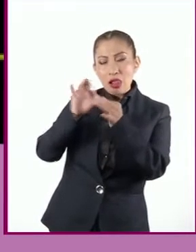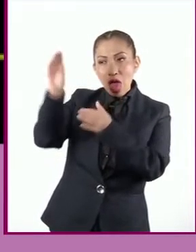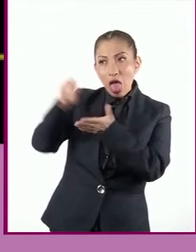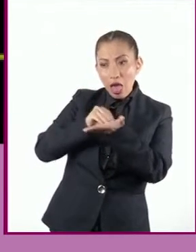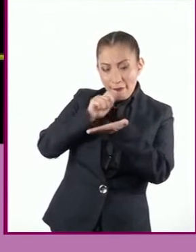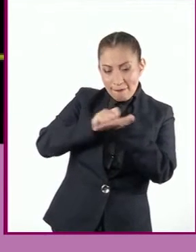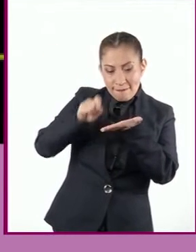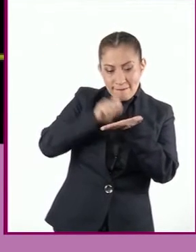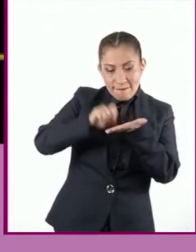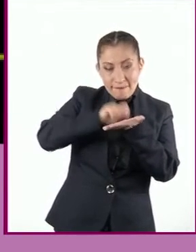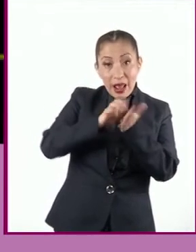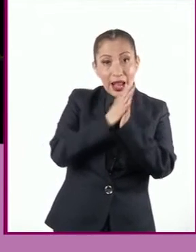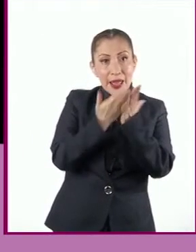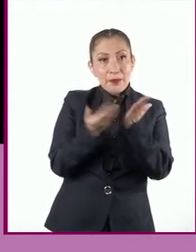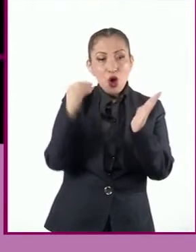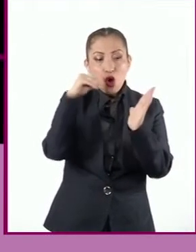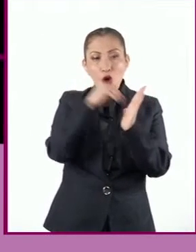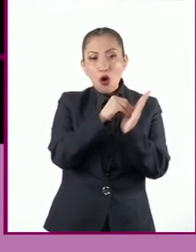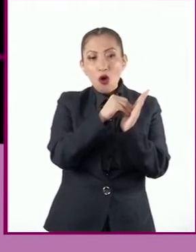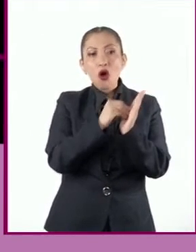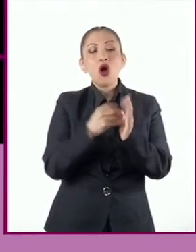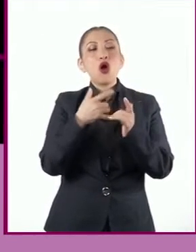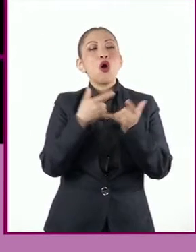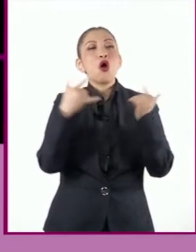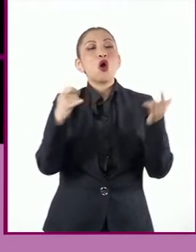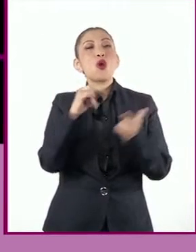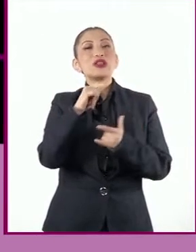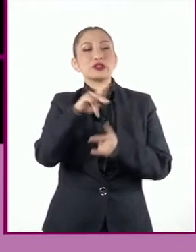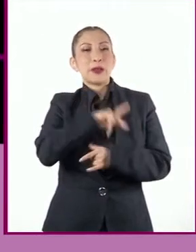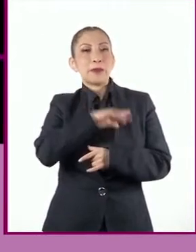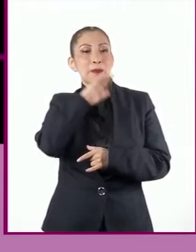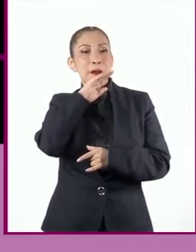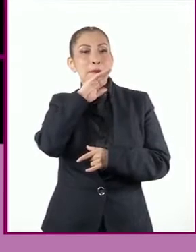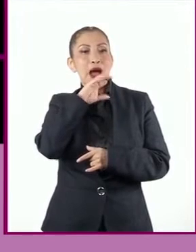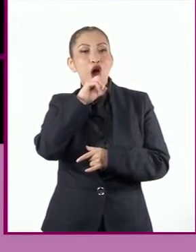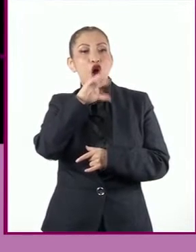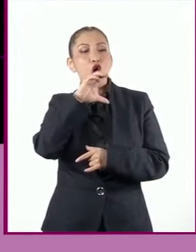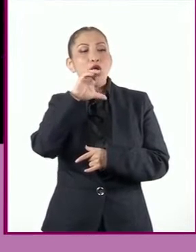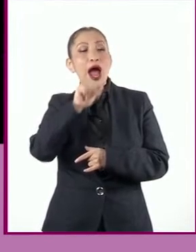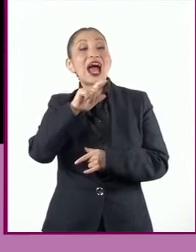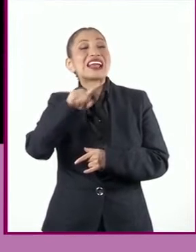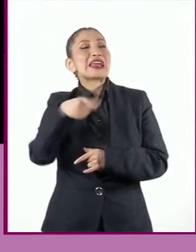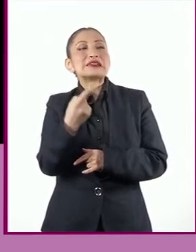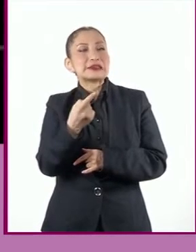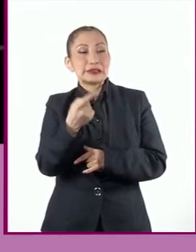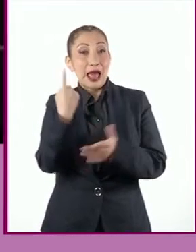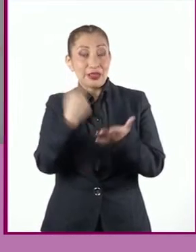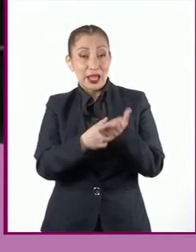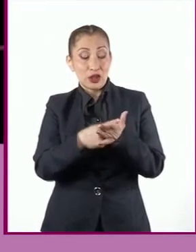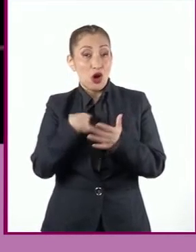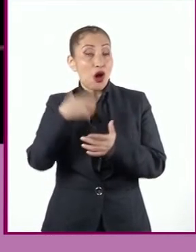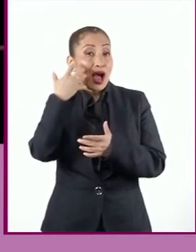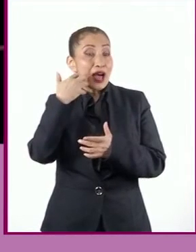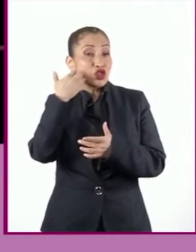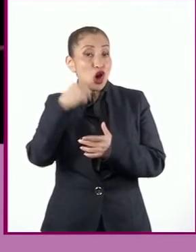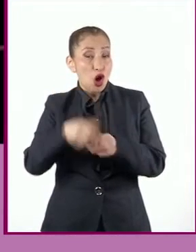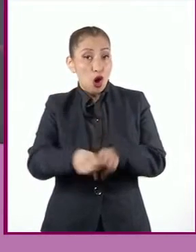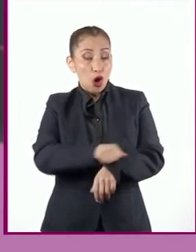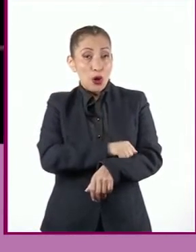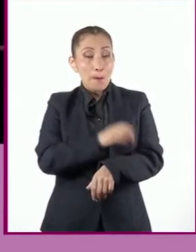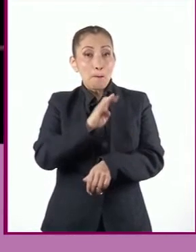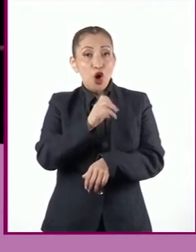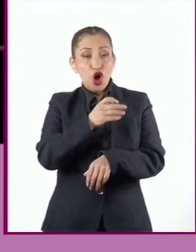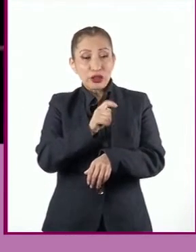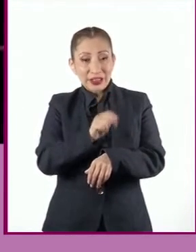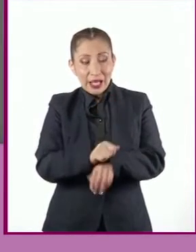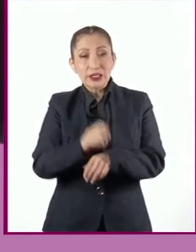que después publicó en un libro llamado Cuentos de mi madre Oca, que incluía, entre otros, El gato con botas,